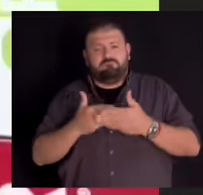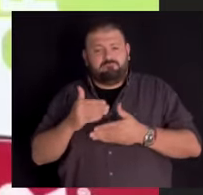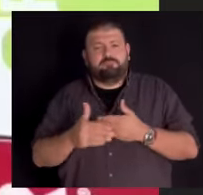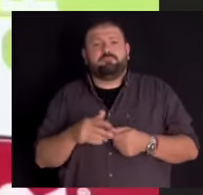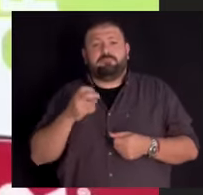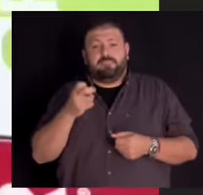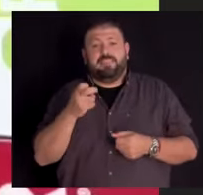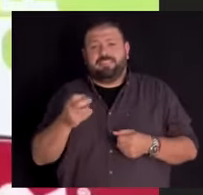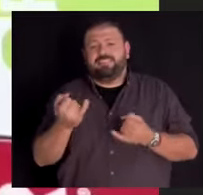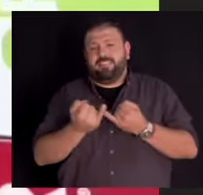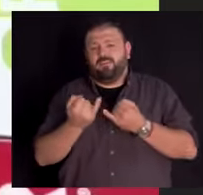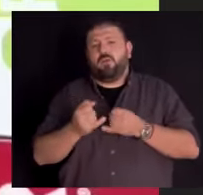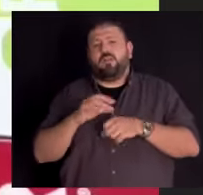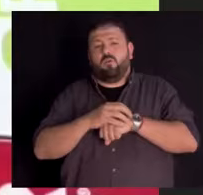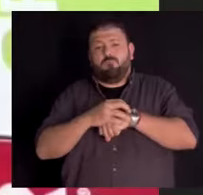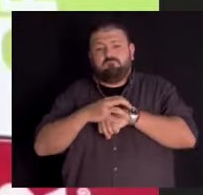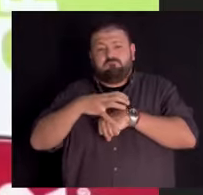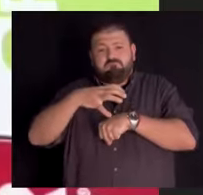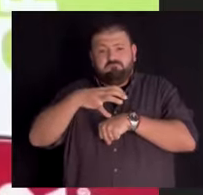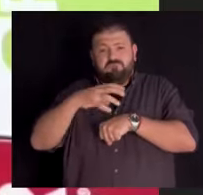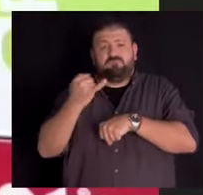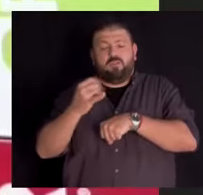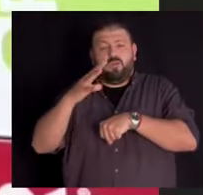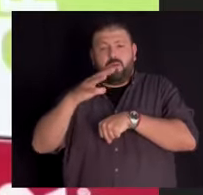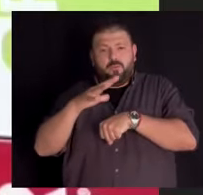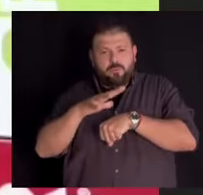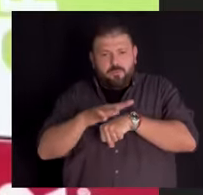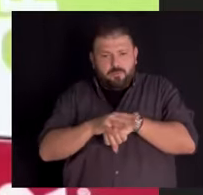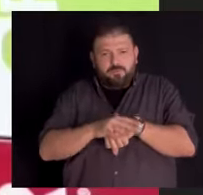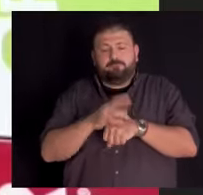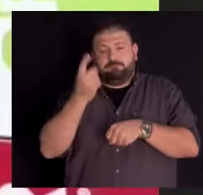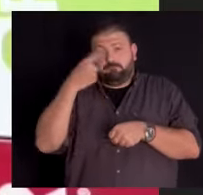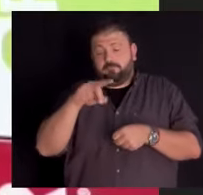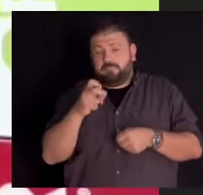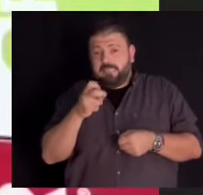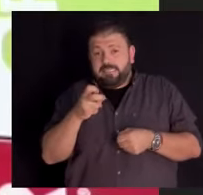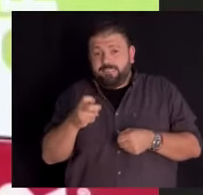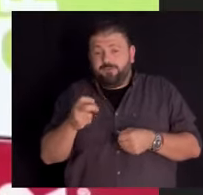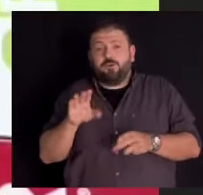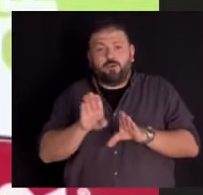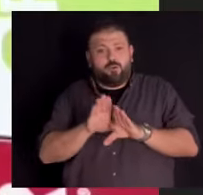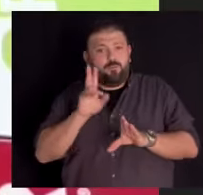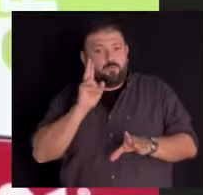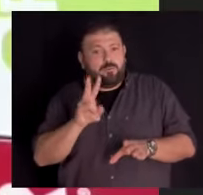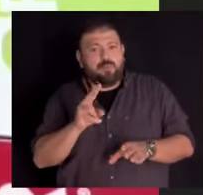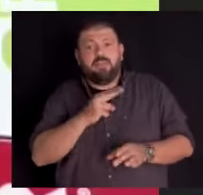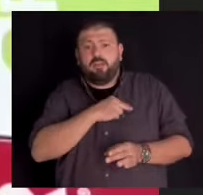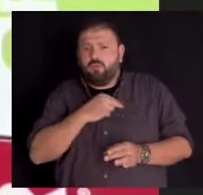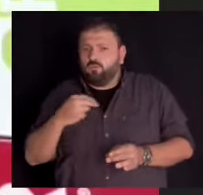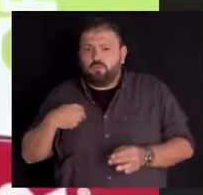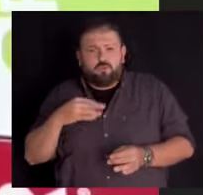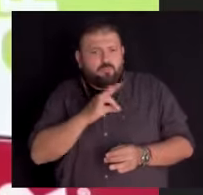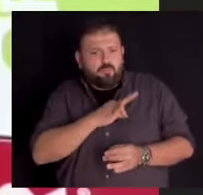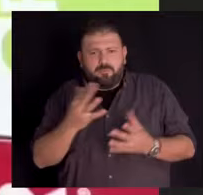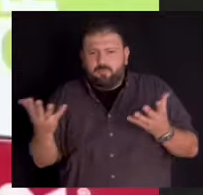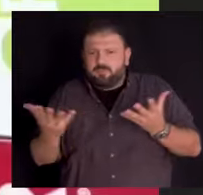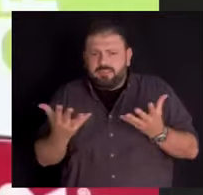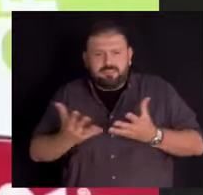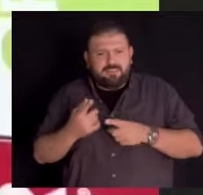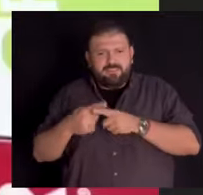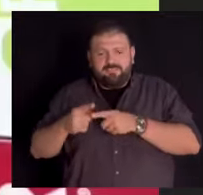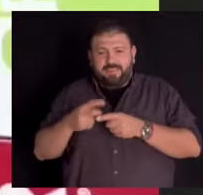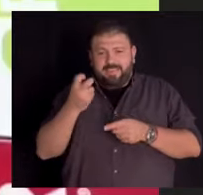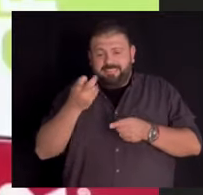se desinflama el músculo o lo que sea que me haya lastimado. Entonces, como ven, nosotros podemos hacer esta